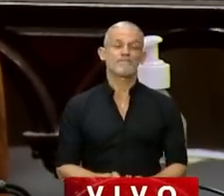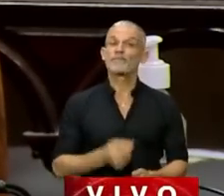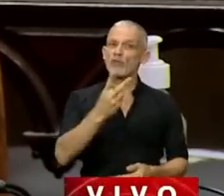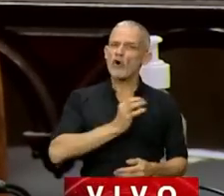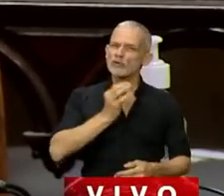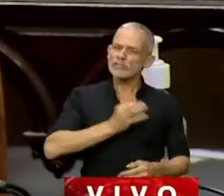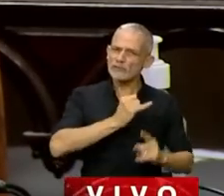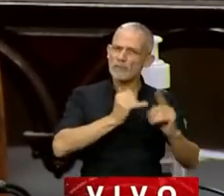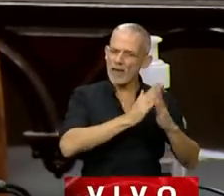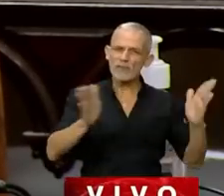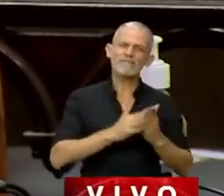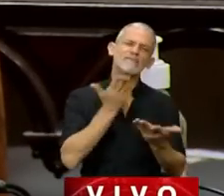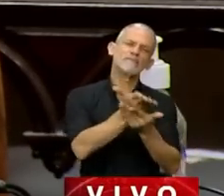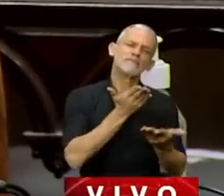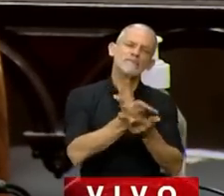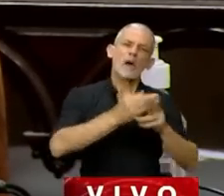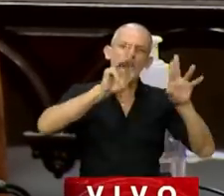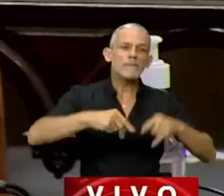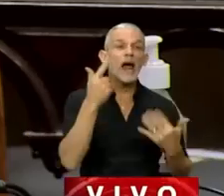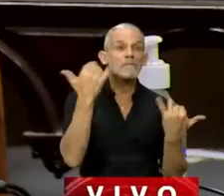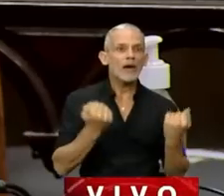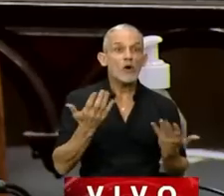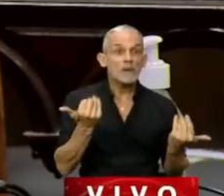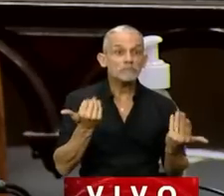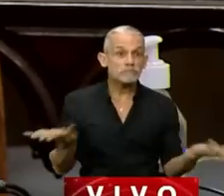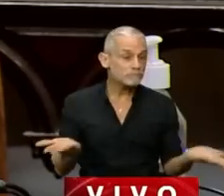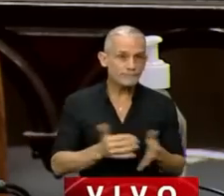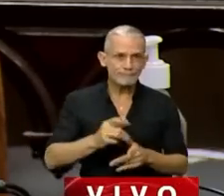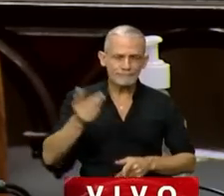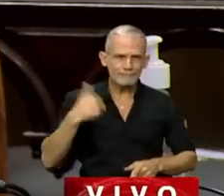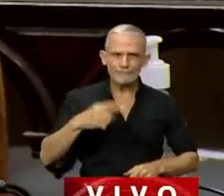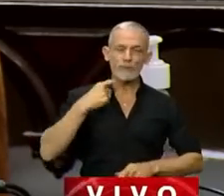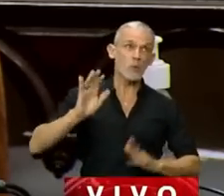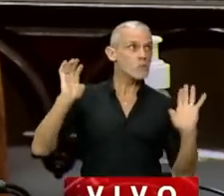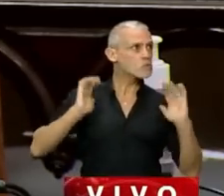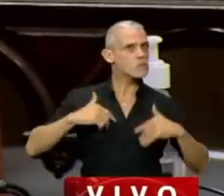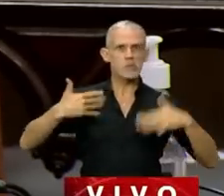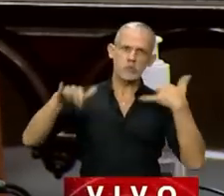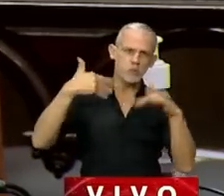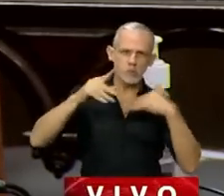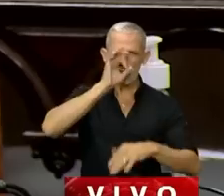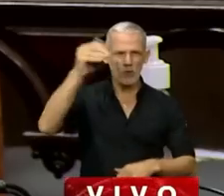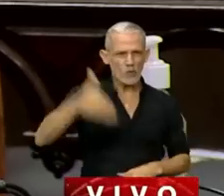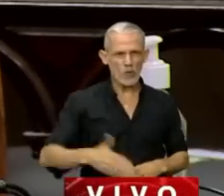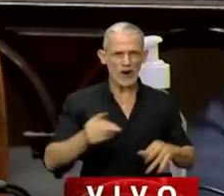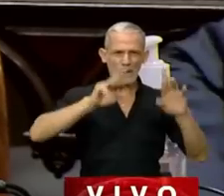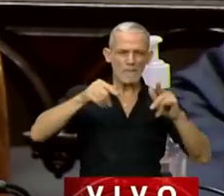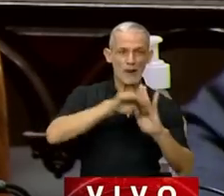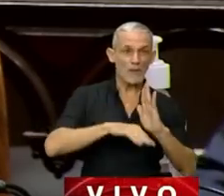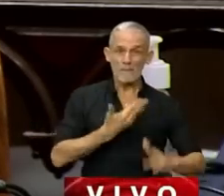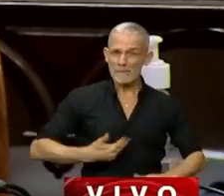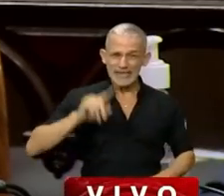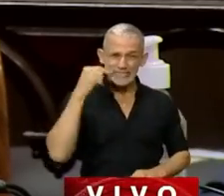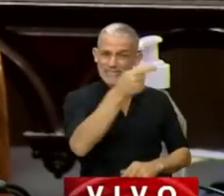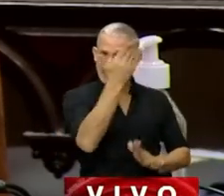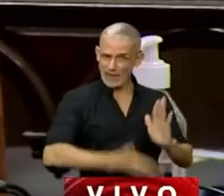Hace 2 años que les venimos pidiendo un plan económico serio y consistente y no se dieron nunca por aludidos. Tienen un